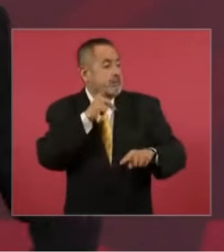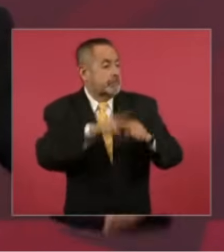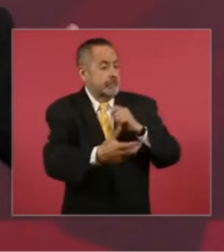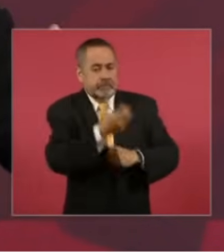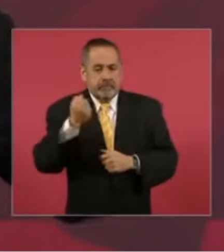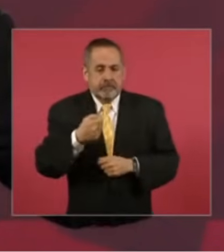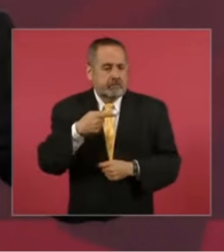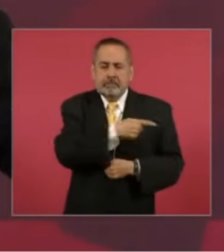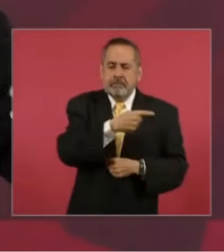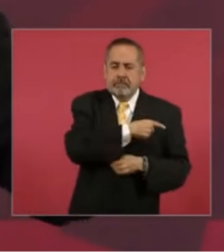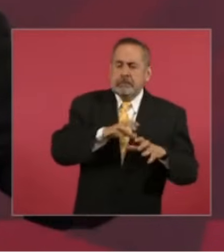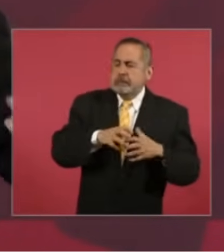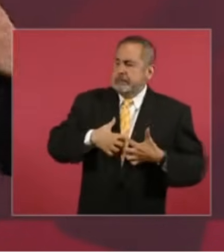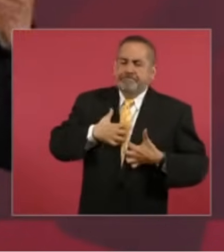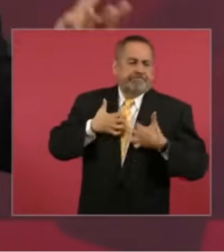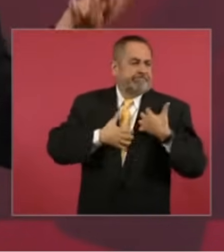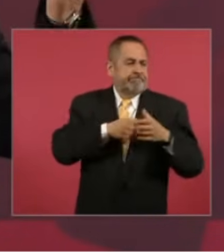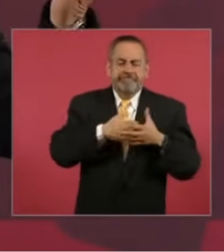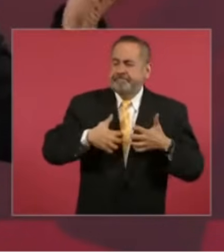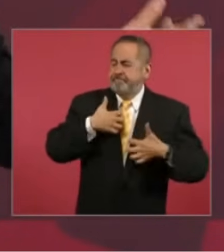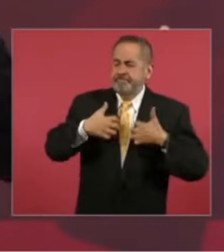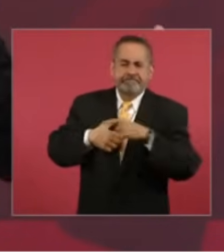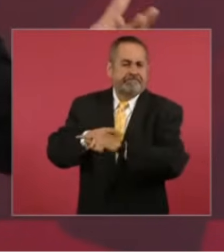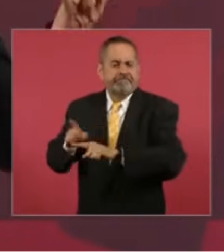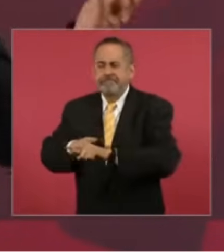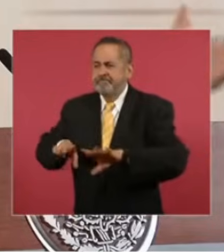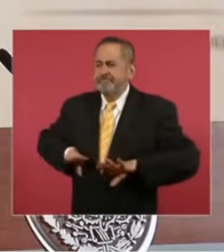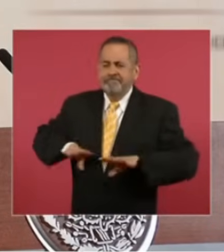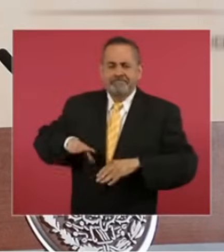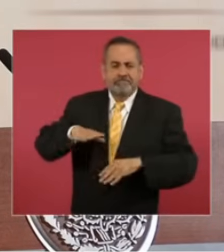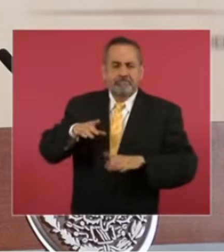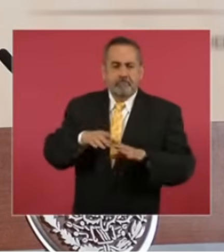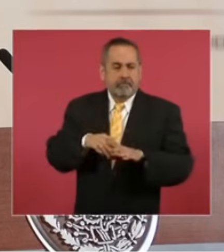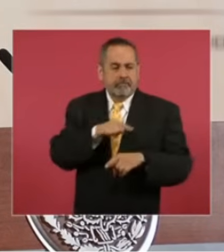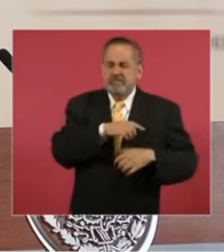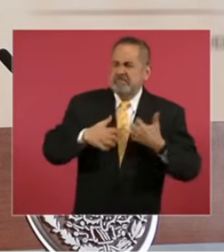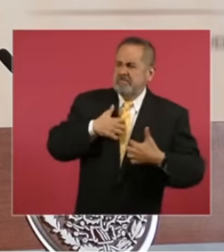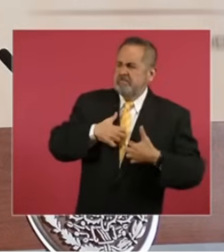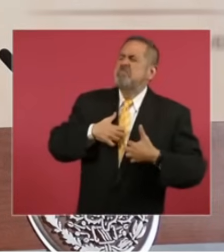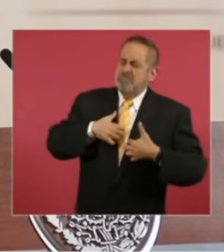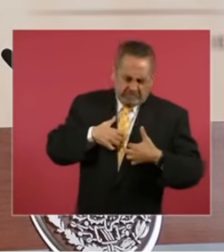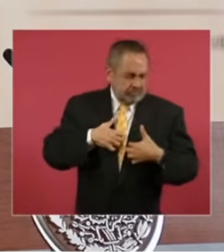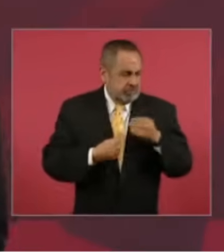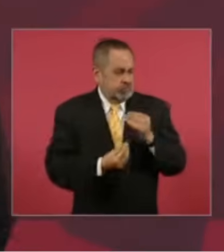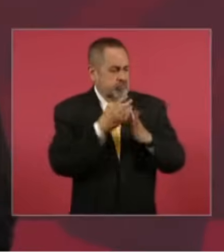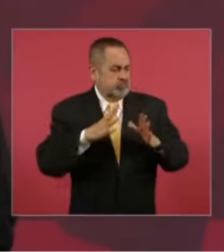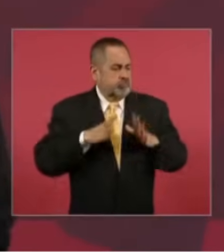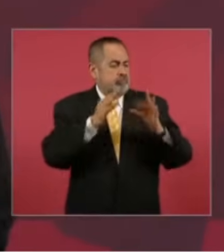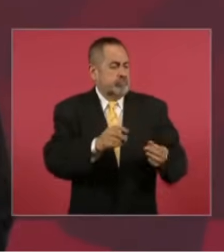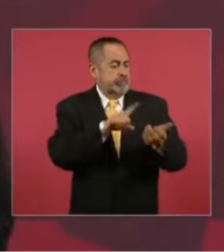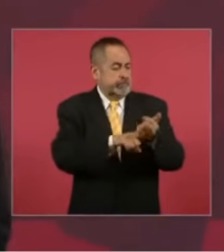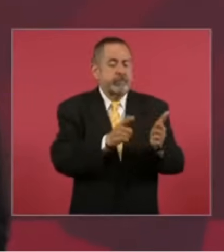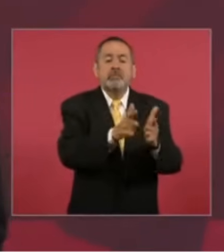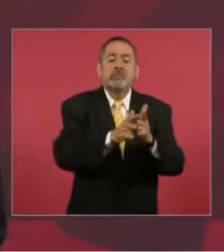Pues había un ambiente, pues así es como surge el PAN, para oponerse a esa